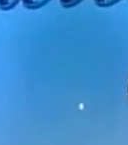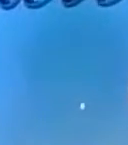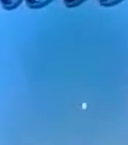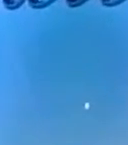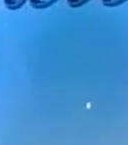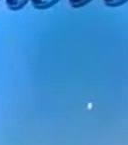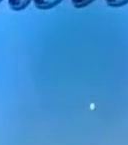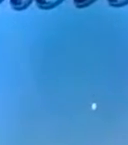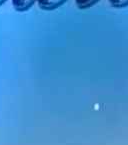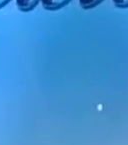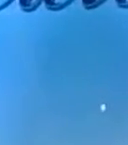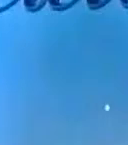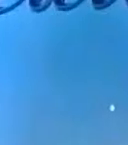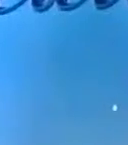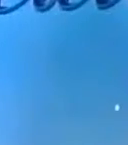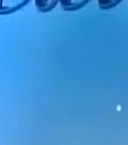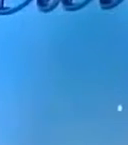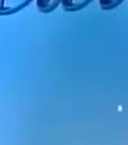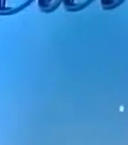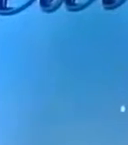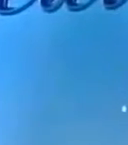379-9891 y